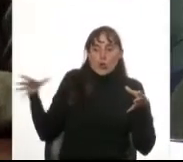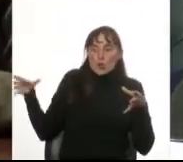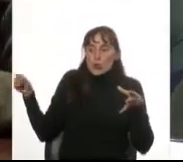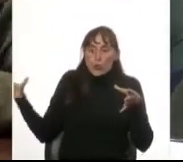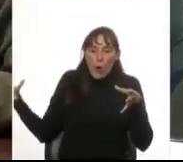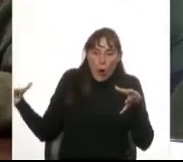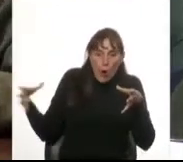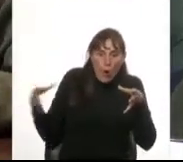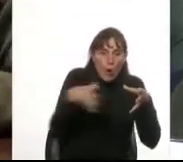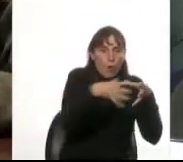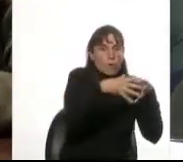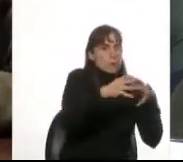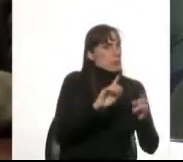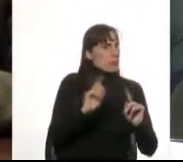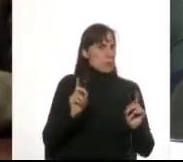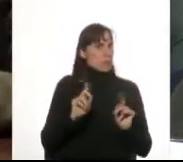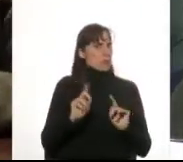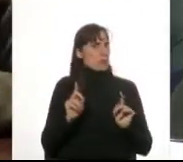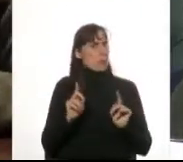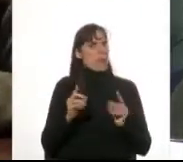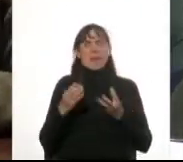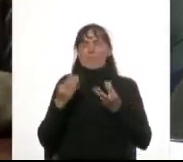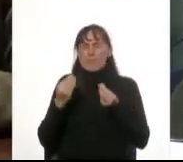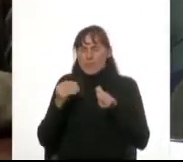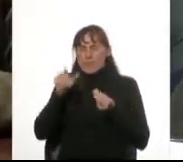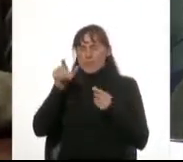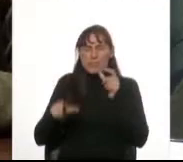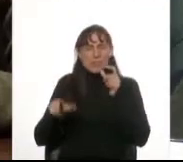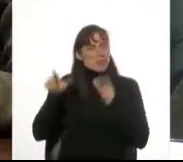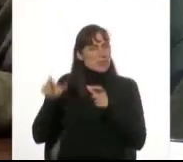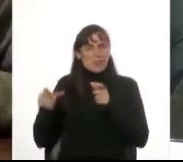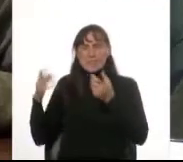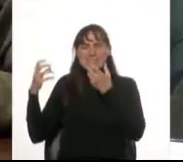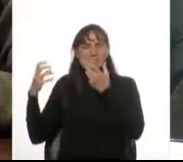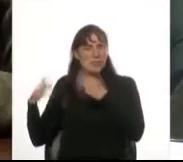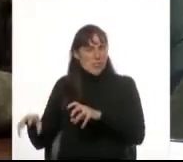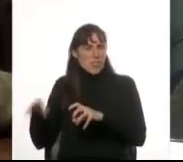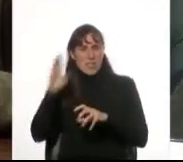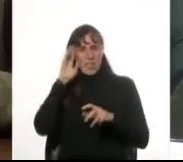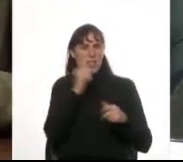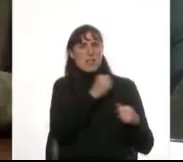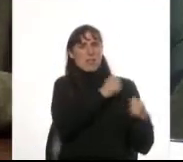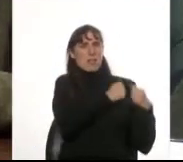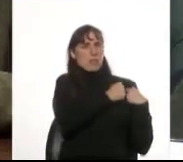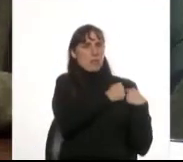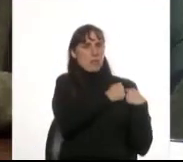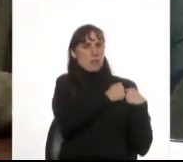hubo muchísimos militantes de ambos partidos que resistieron como pudieron a la dictadura.